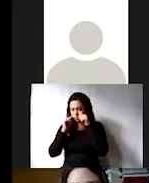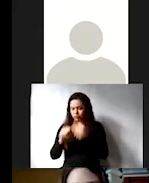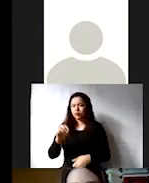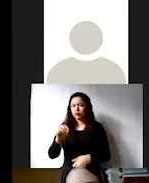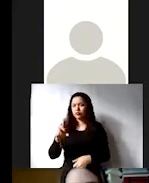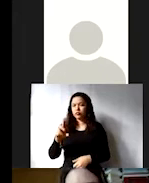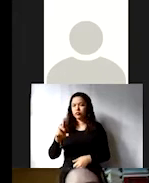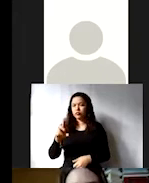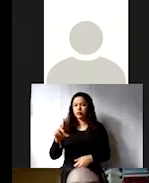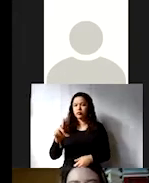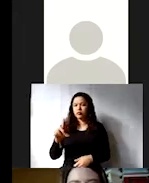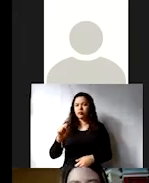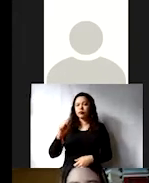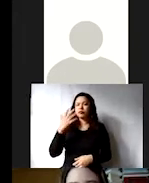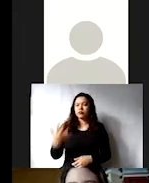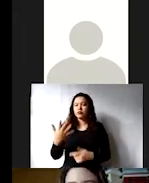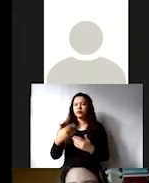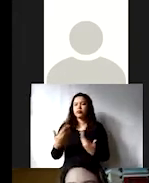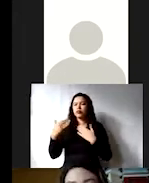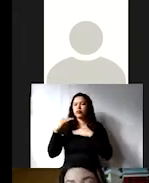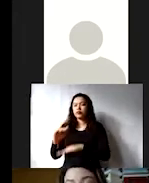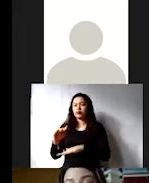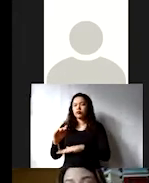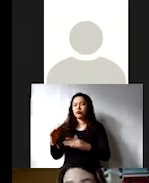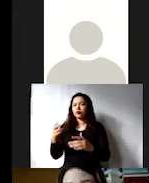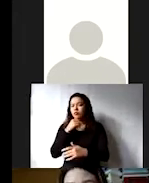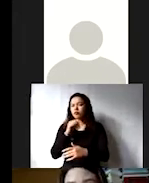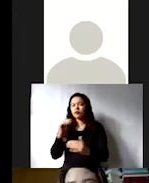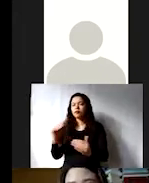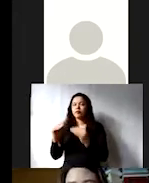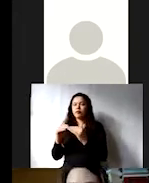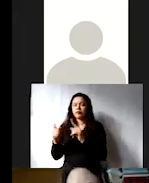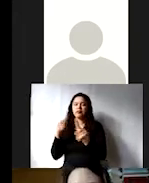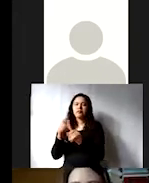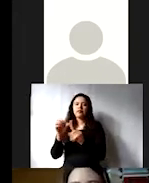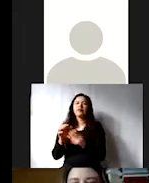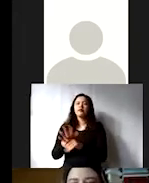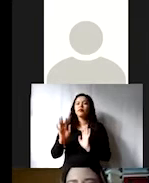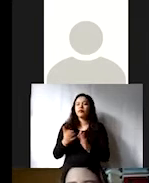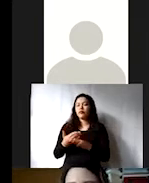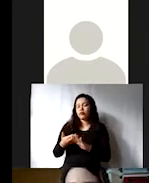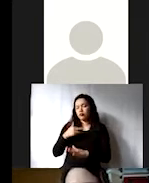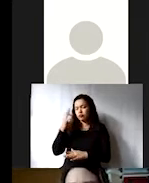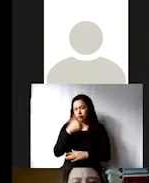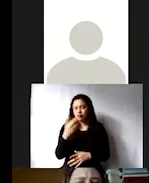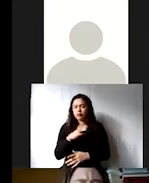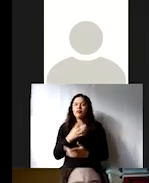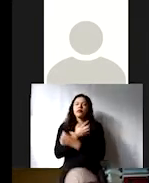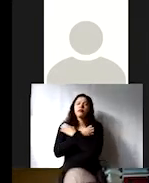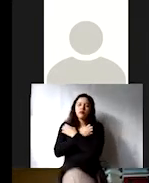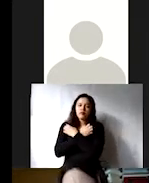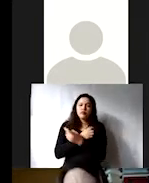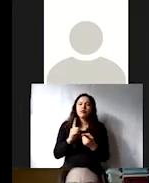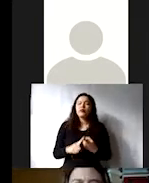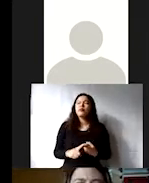es el ODS 5 sobre igualdad de género, que contienen las metas del ODS 5, ya las revisamos, cuestiones que se relacionan